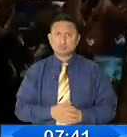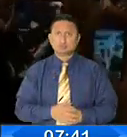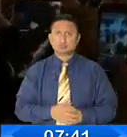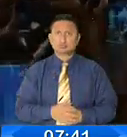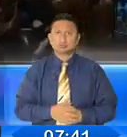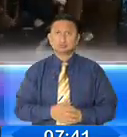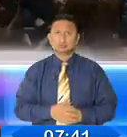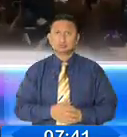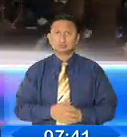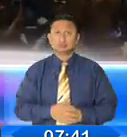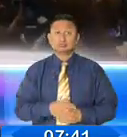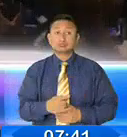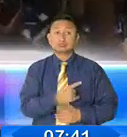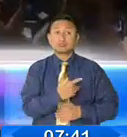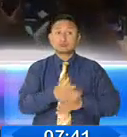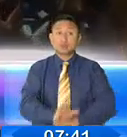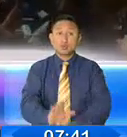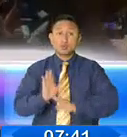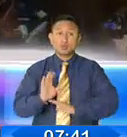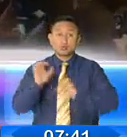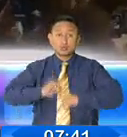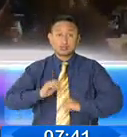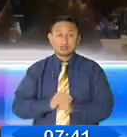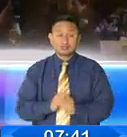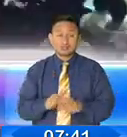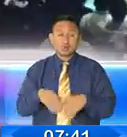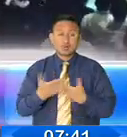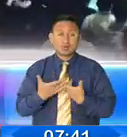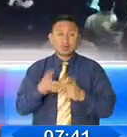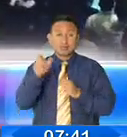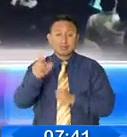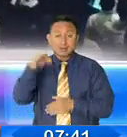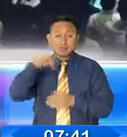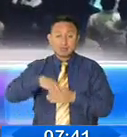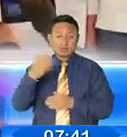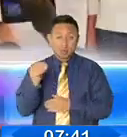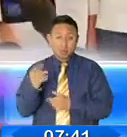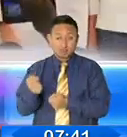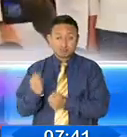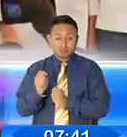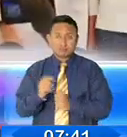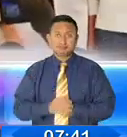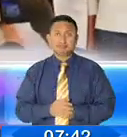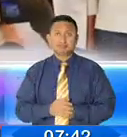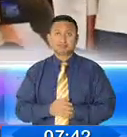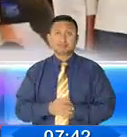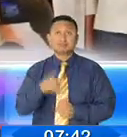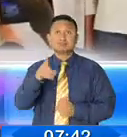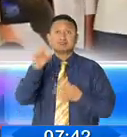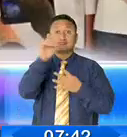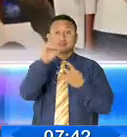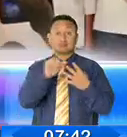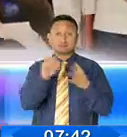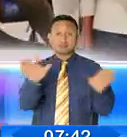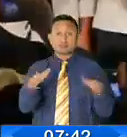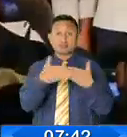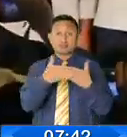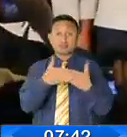Fue un compromiso de campaña para conquistar el voto adolescente. Cerraremos la SENACID, amigo.